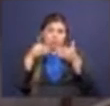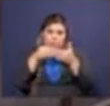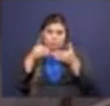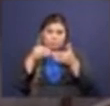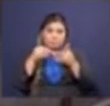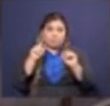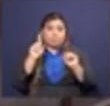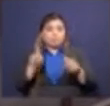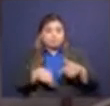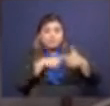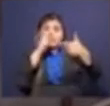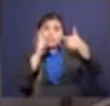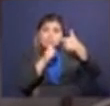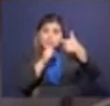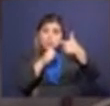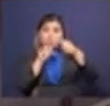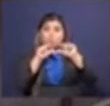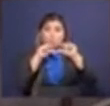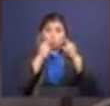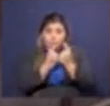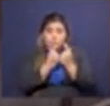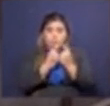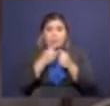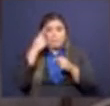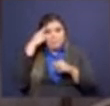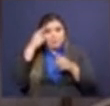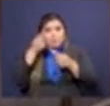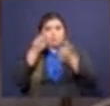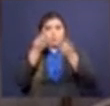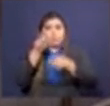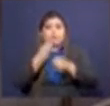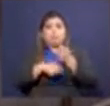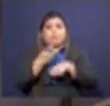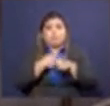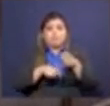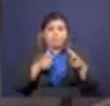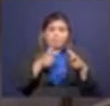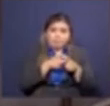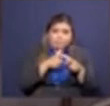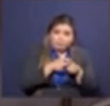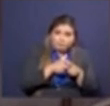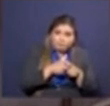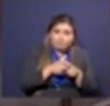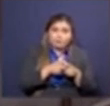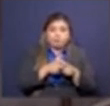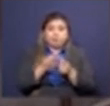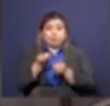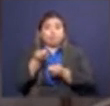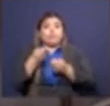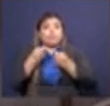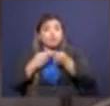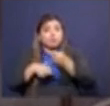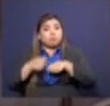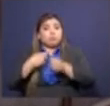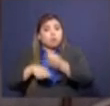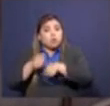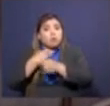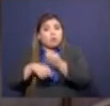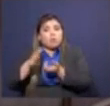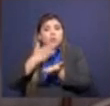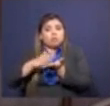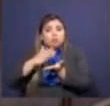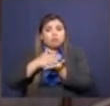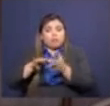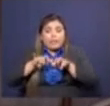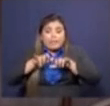Segundo segmento, para las pequeñas empresas que se dedican al comercio, comercio